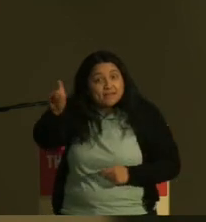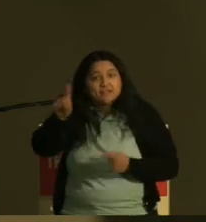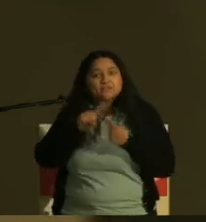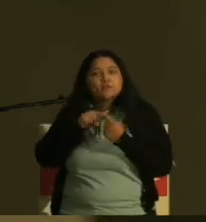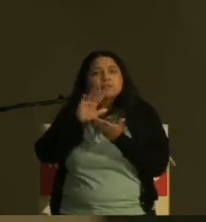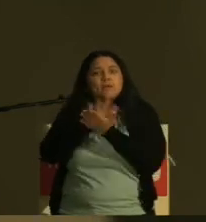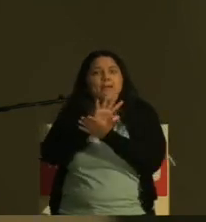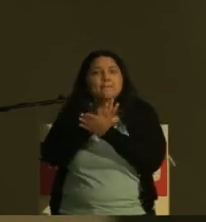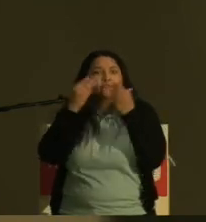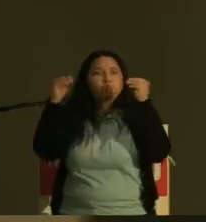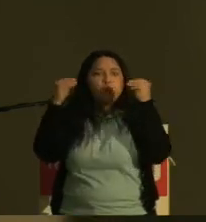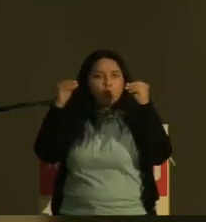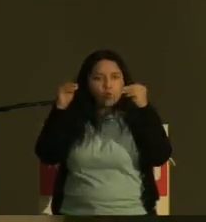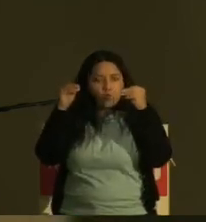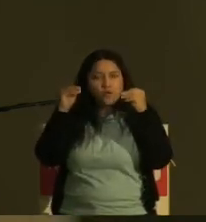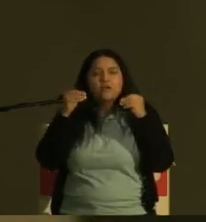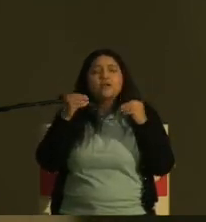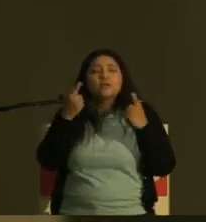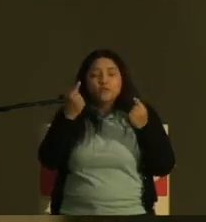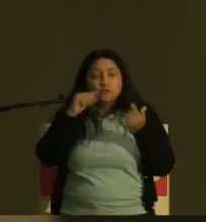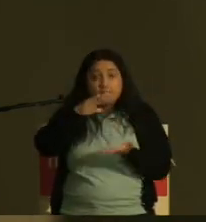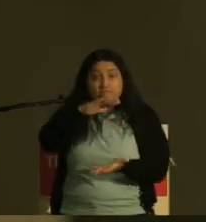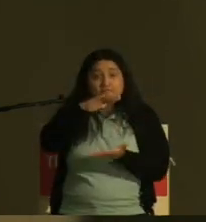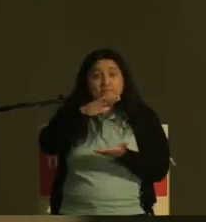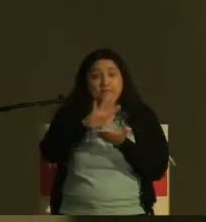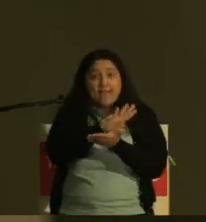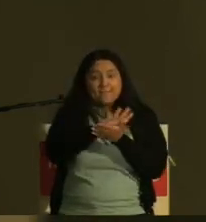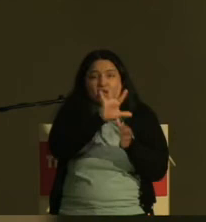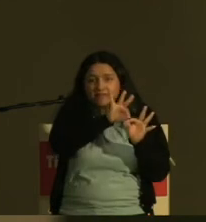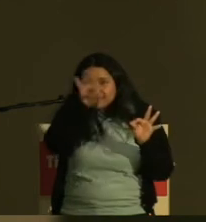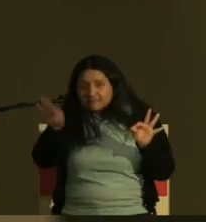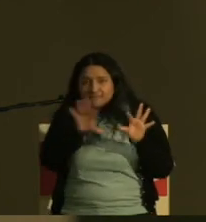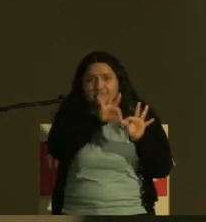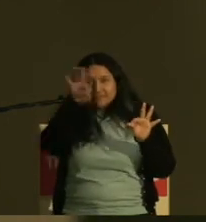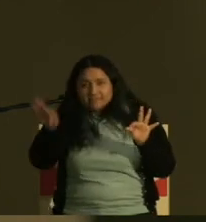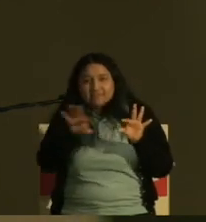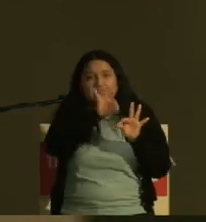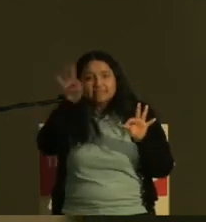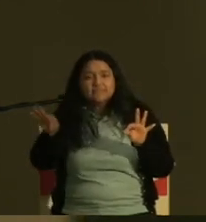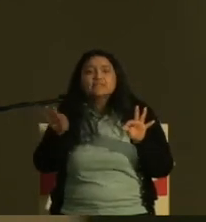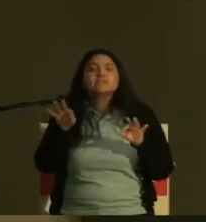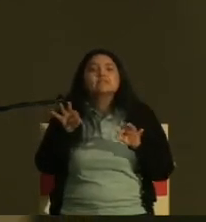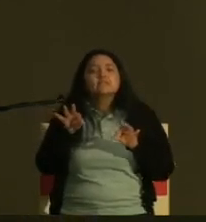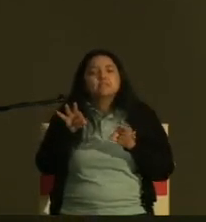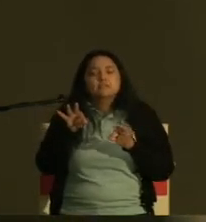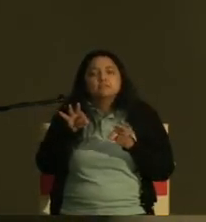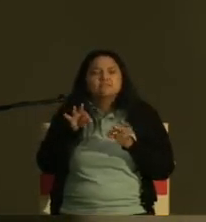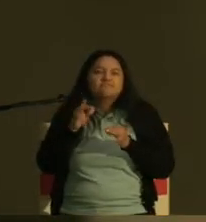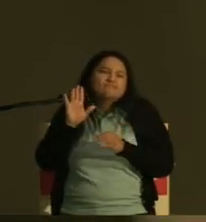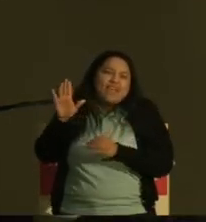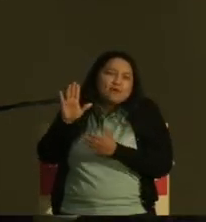papelería para sacar hoja por hoja y quitarle los clips y quitarle todo, ponerle una... O sea, lo que hacen